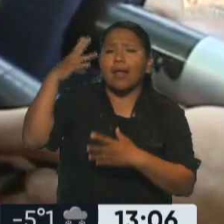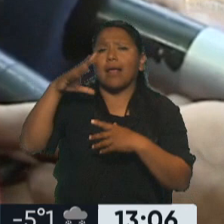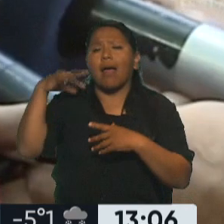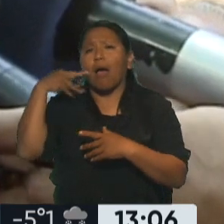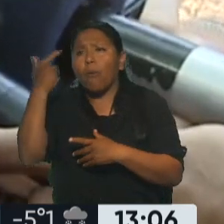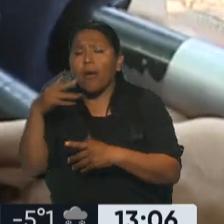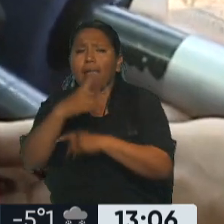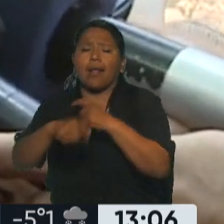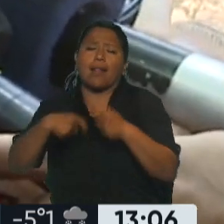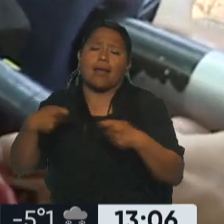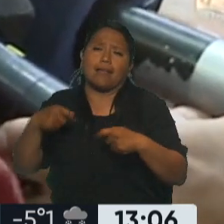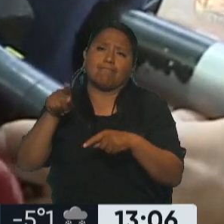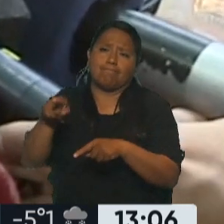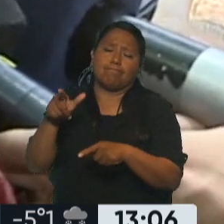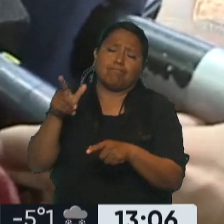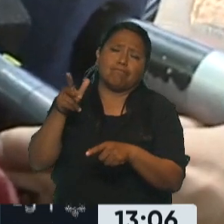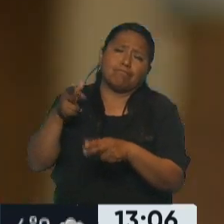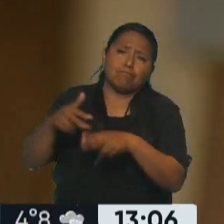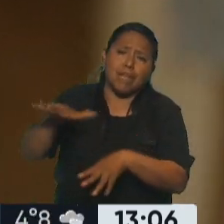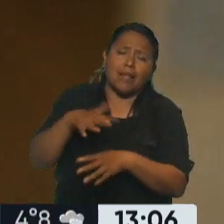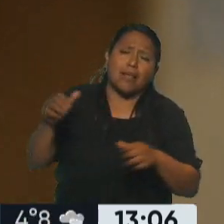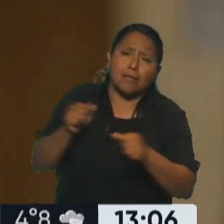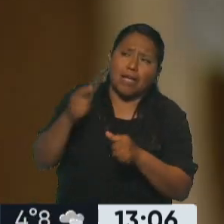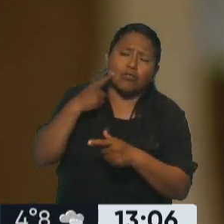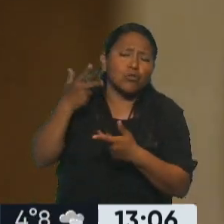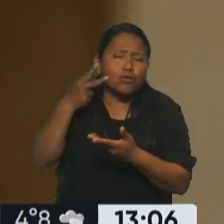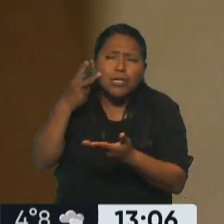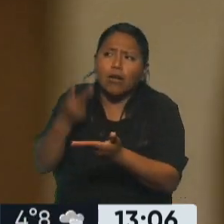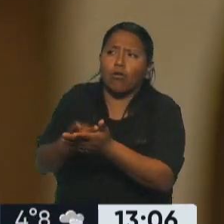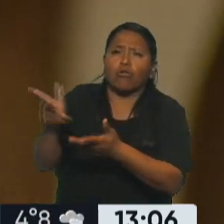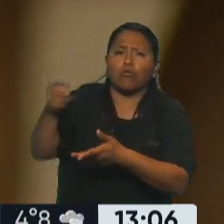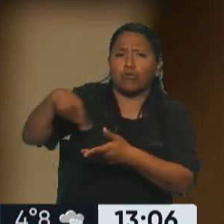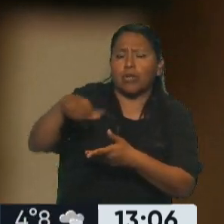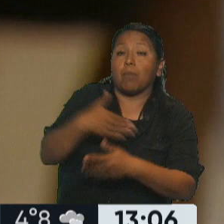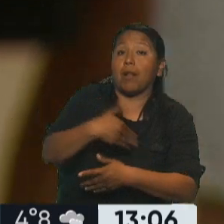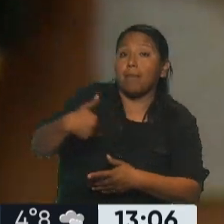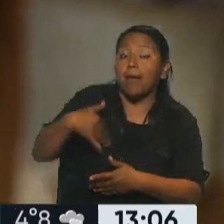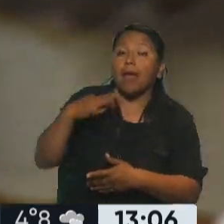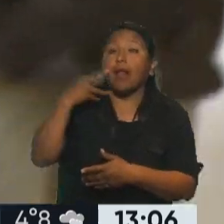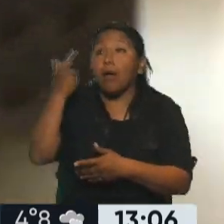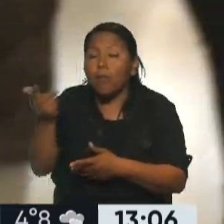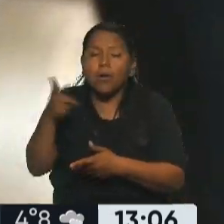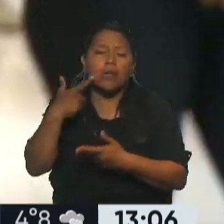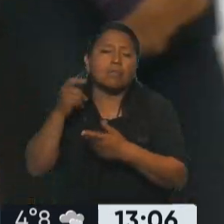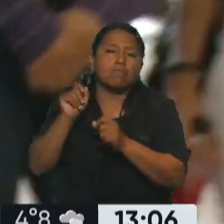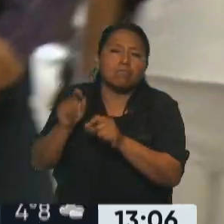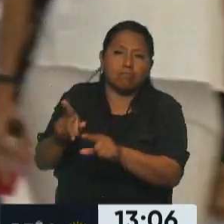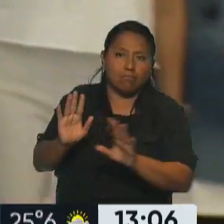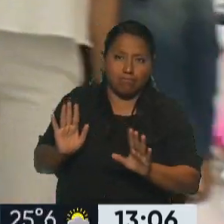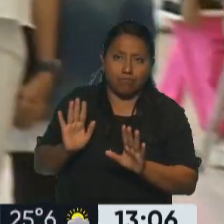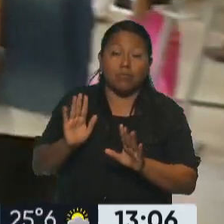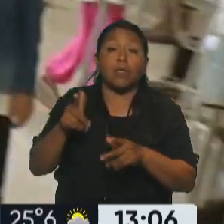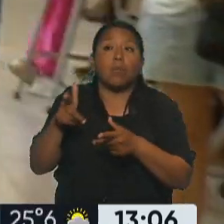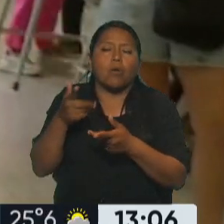eso nosotros rescatamos siempre la figura de las madres y las abuelas de Plaza de Mayo por lo que expresaron y por lo